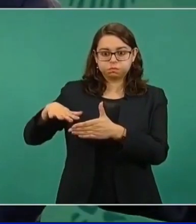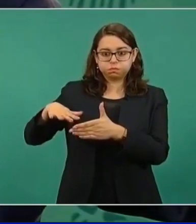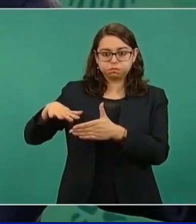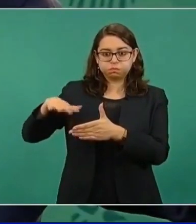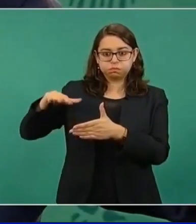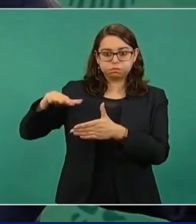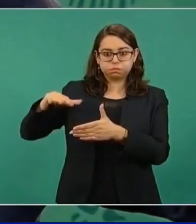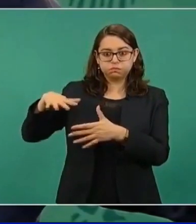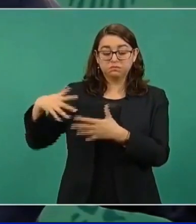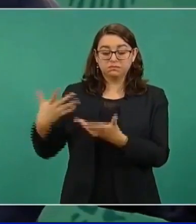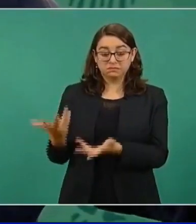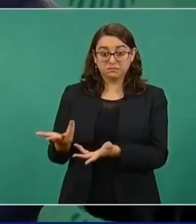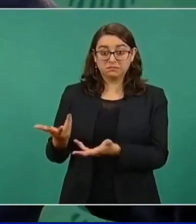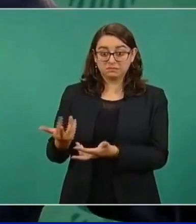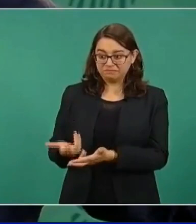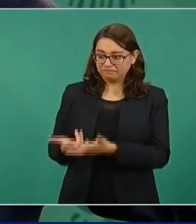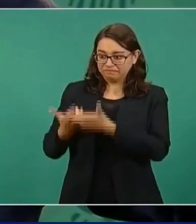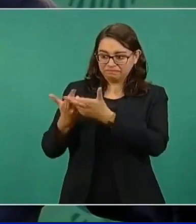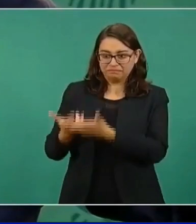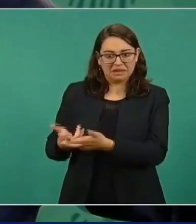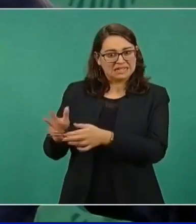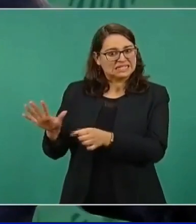suficiente o en exceso